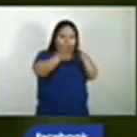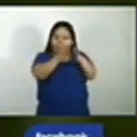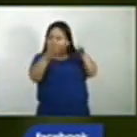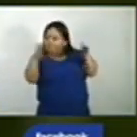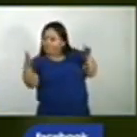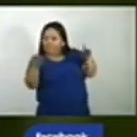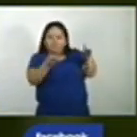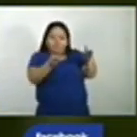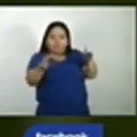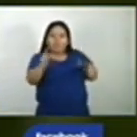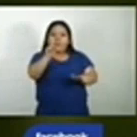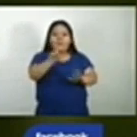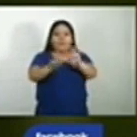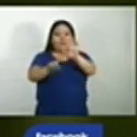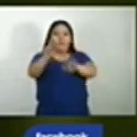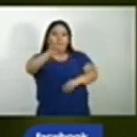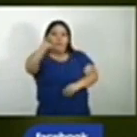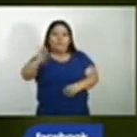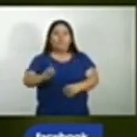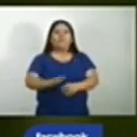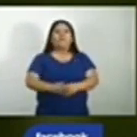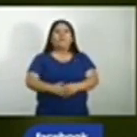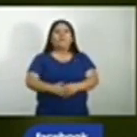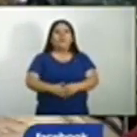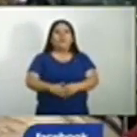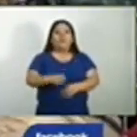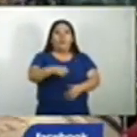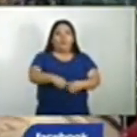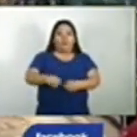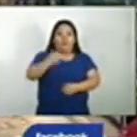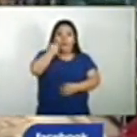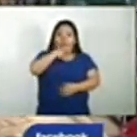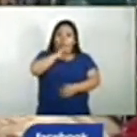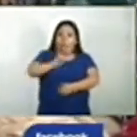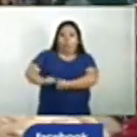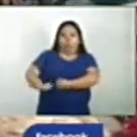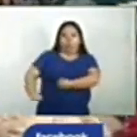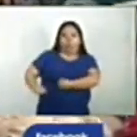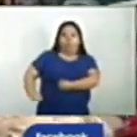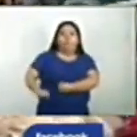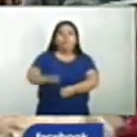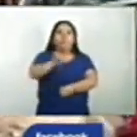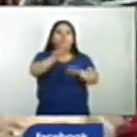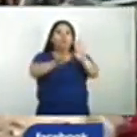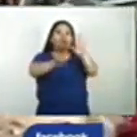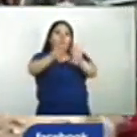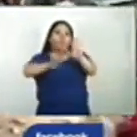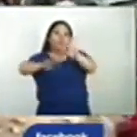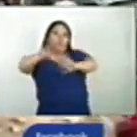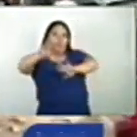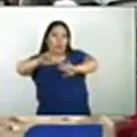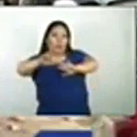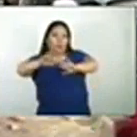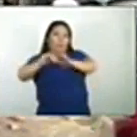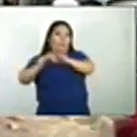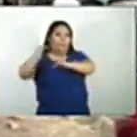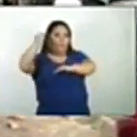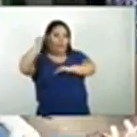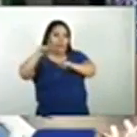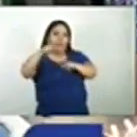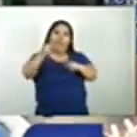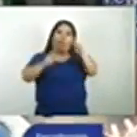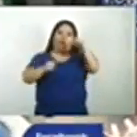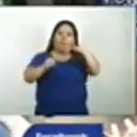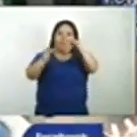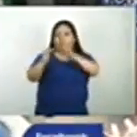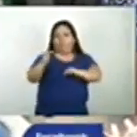encontraba en 16%. Las diarreas han registrado 648 casos más que el año pasado, ya que por